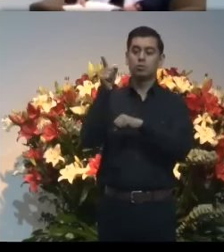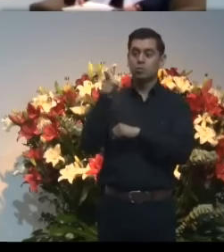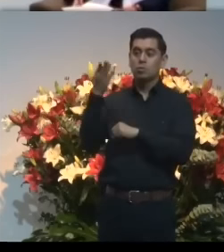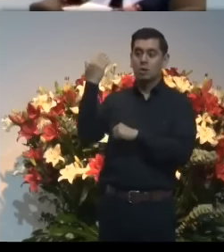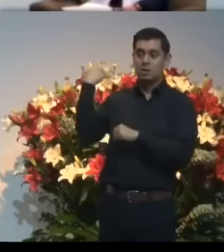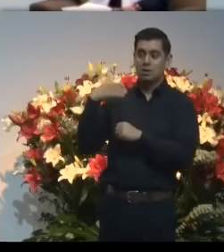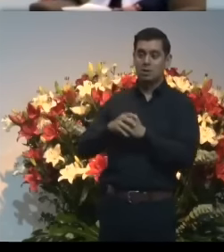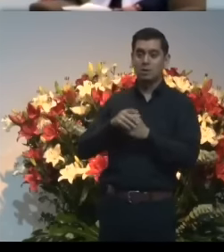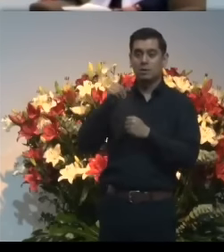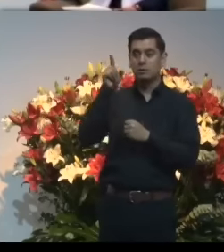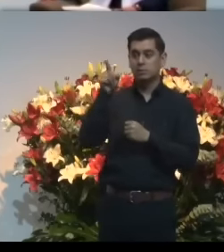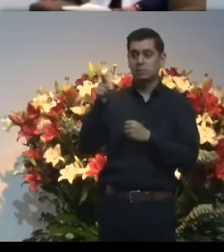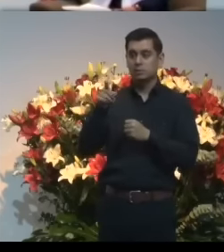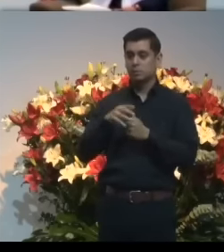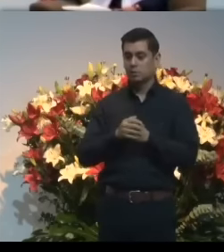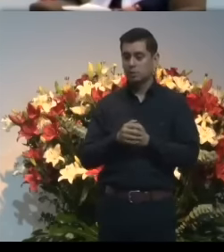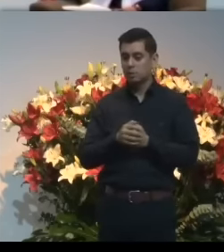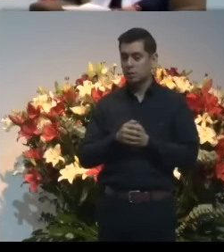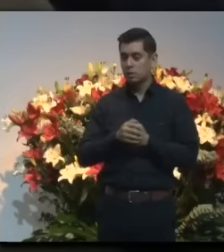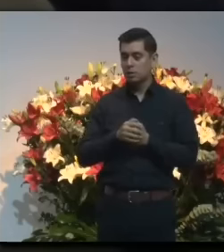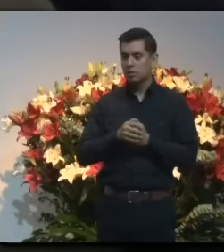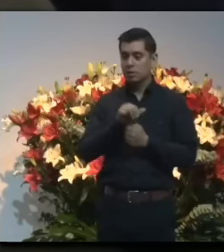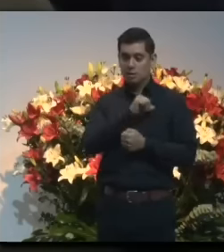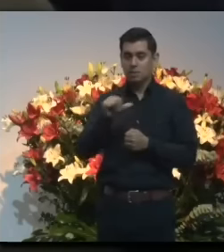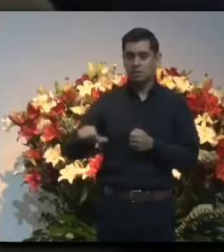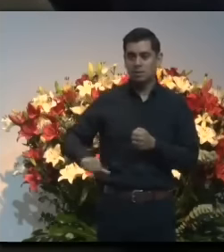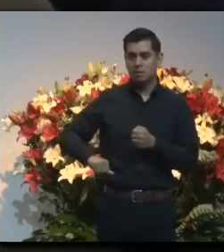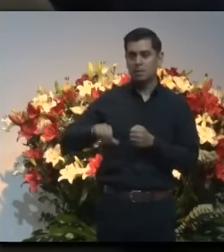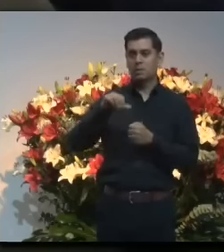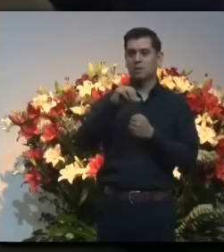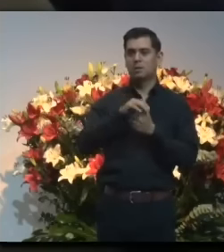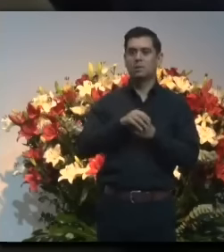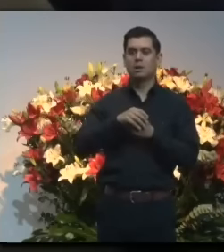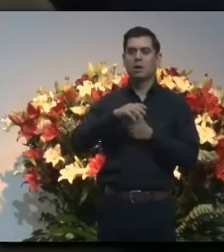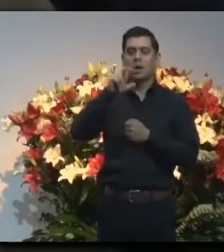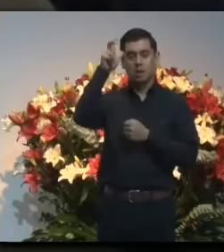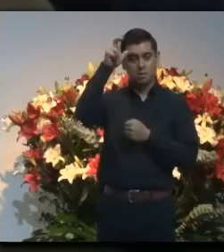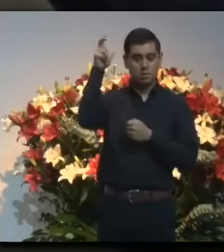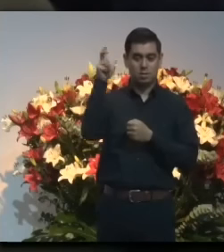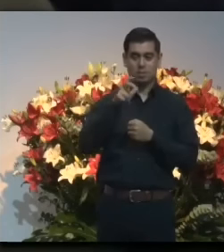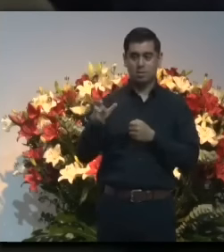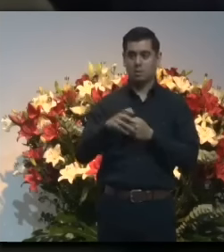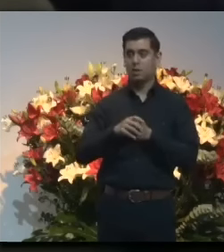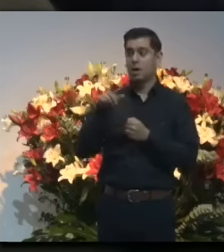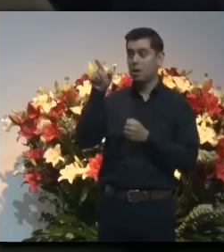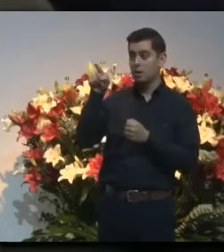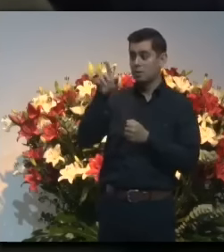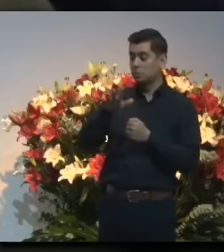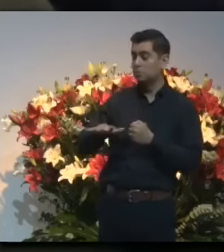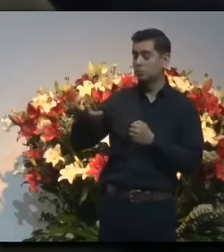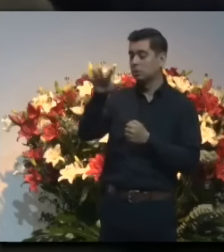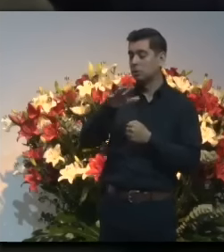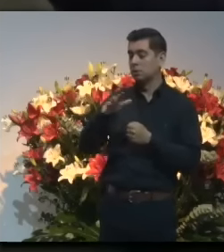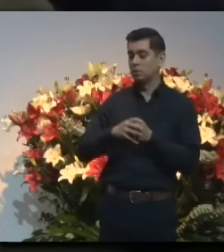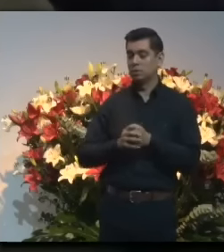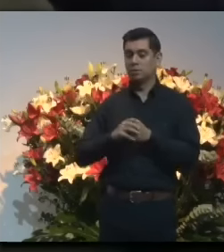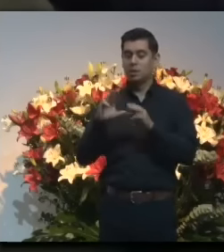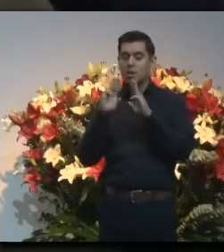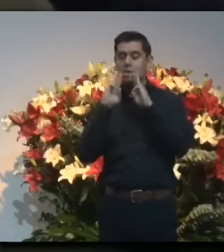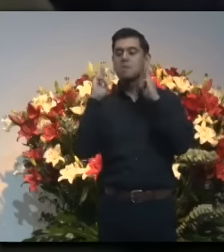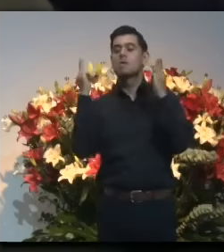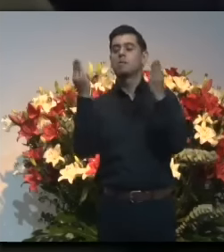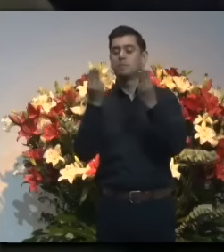reportes periodísticos señalaron que Paseo de las Palmas estaba controlado por la Unión Tepito. El Consejo Ciudadano compiló